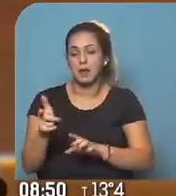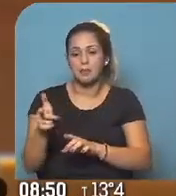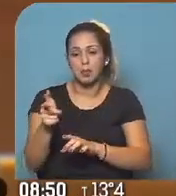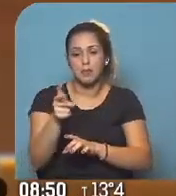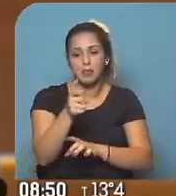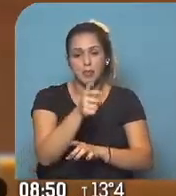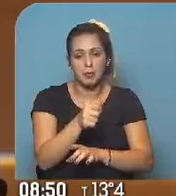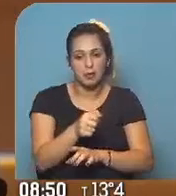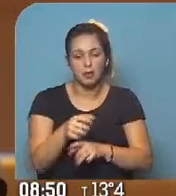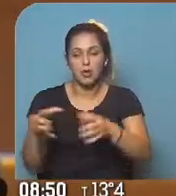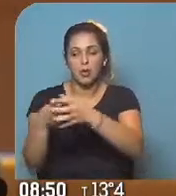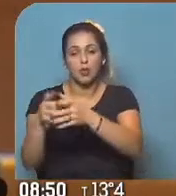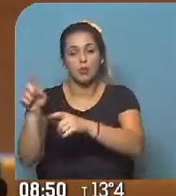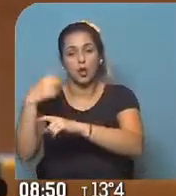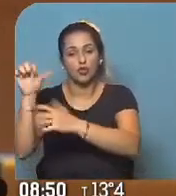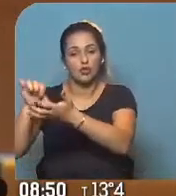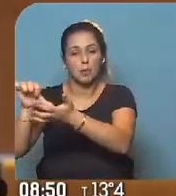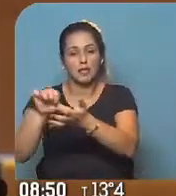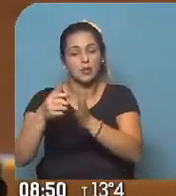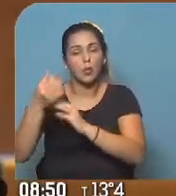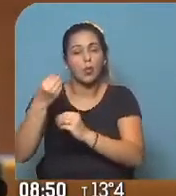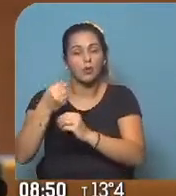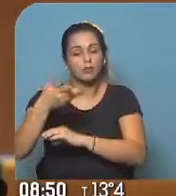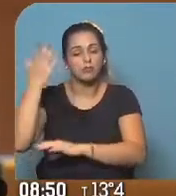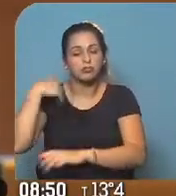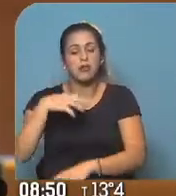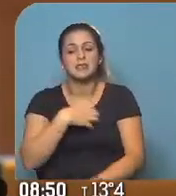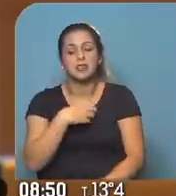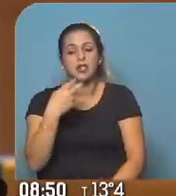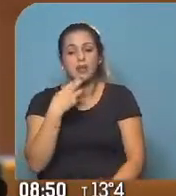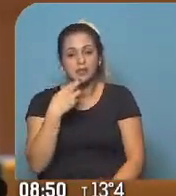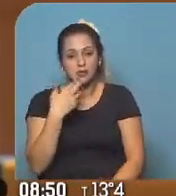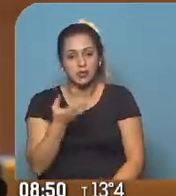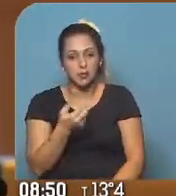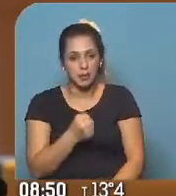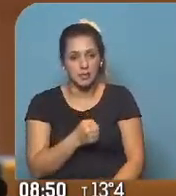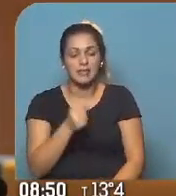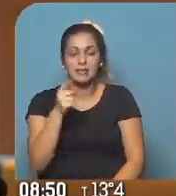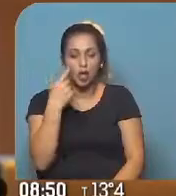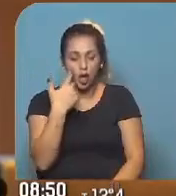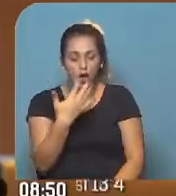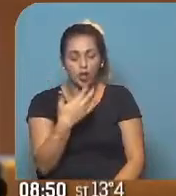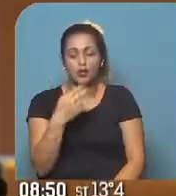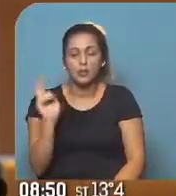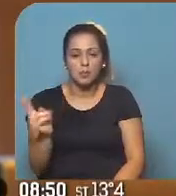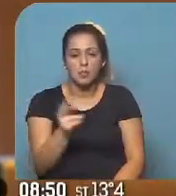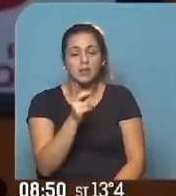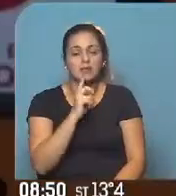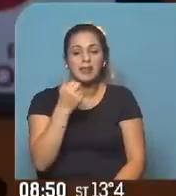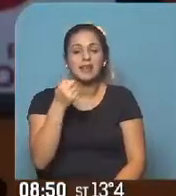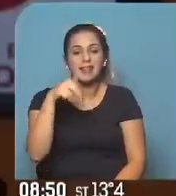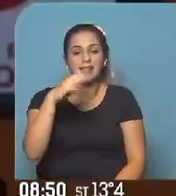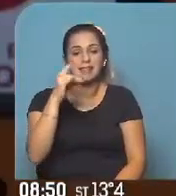extranjeros y lo hicieron, ¿cuándo? A finales del siglo XIX, y es conocida como la masacre de Tandil. Juan Basterra, mucho